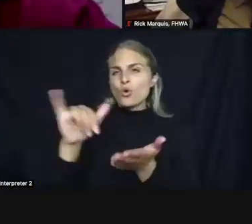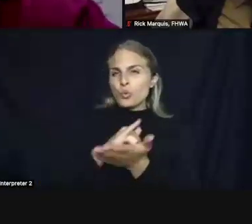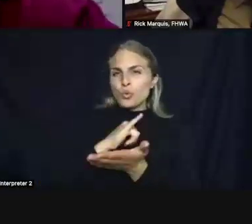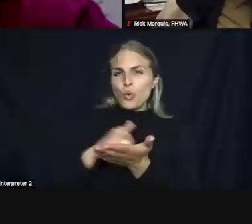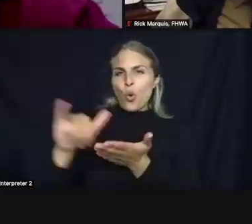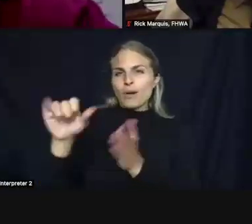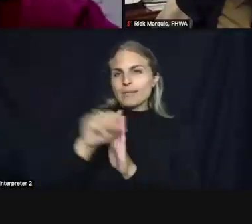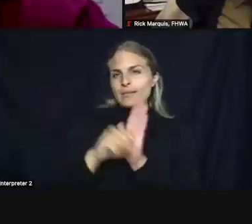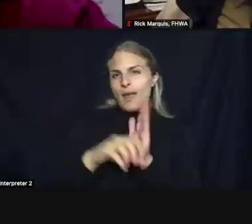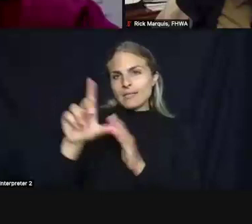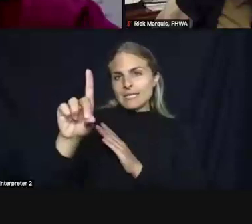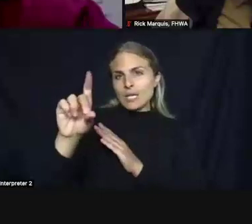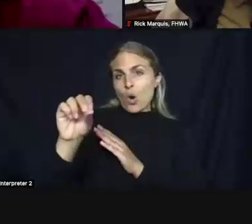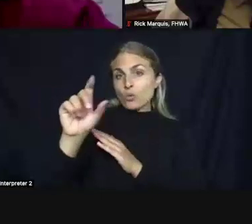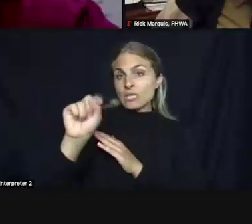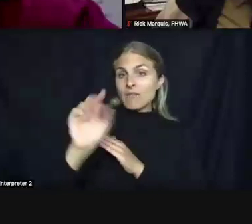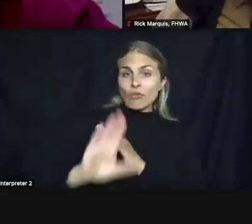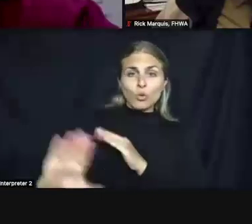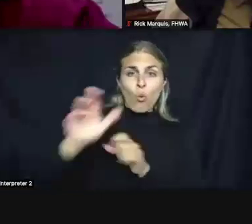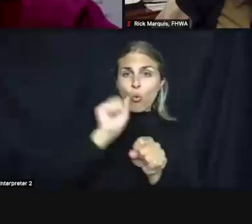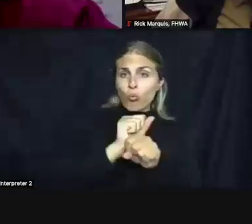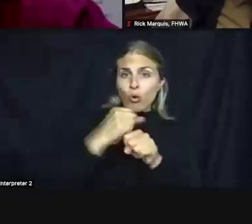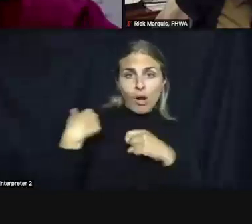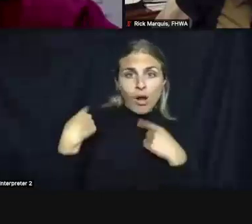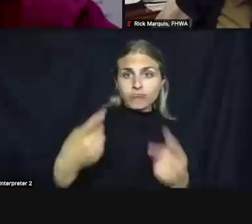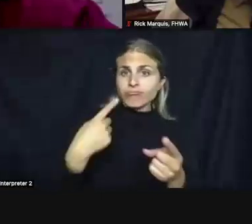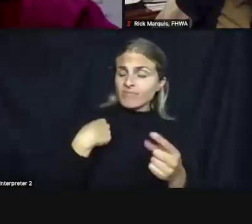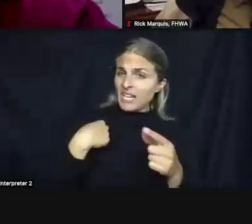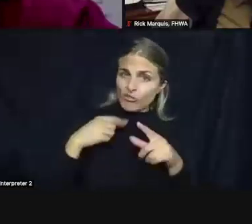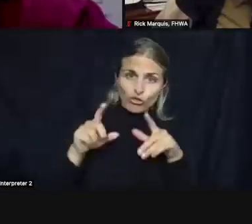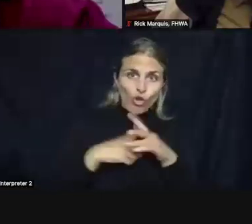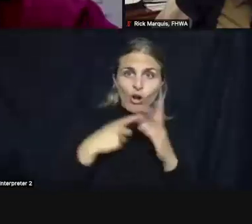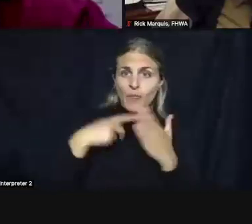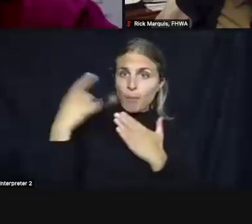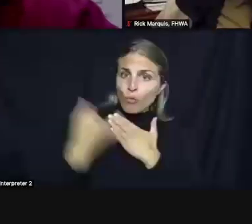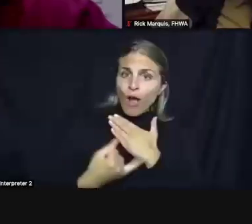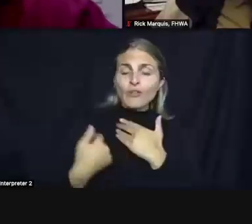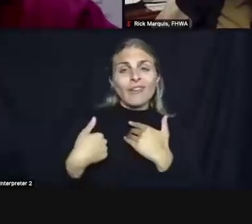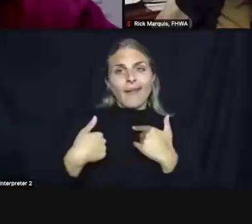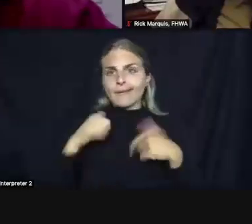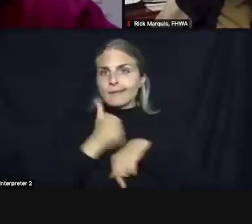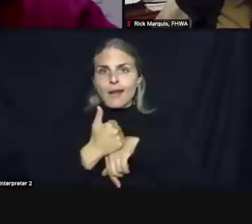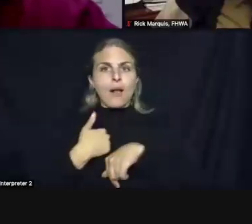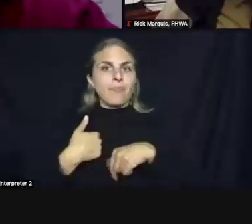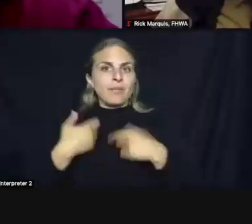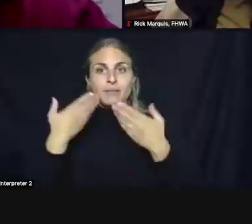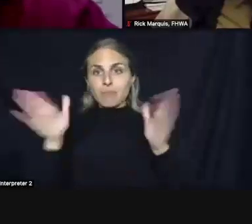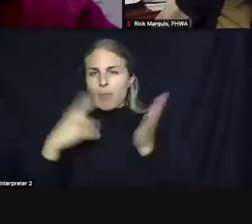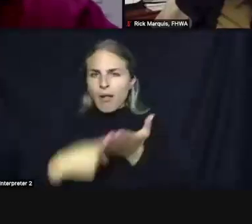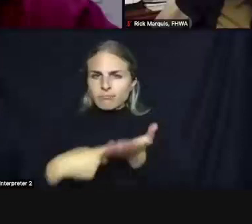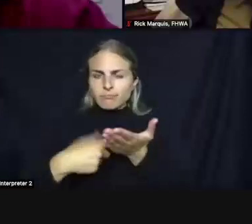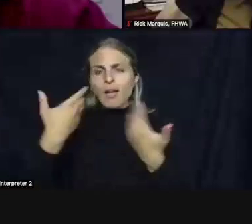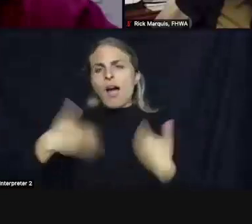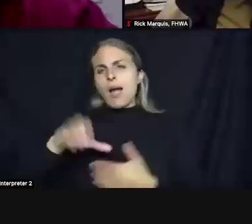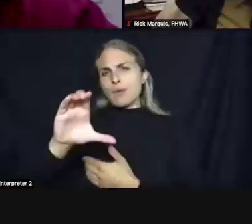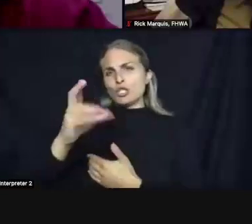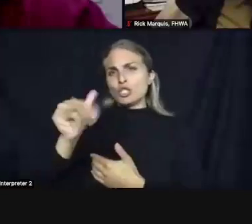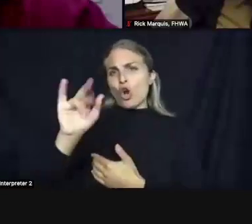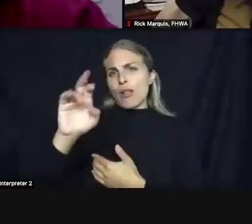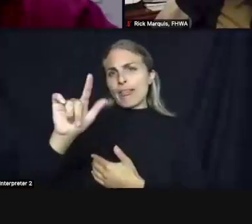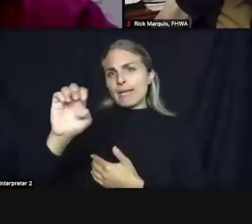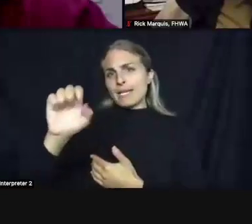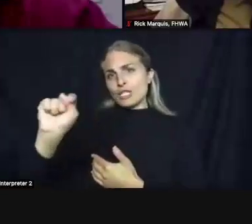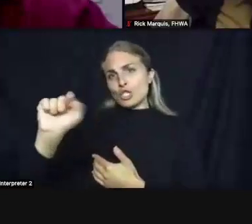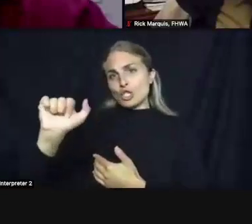vez al Estado de Nueva York, al Departamento de Transporte por realizar esta audiencia. Mi nombre